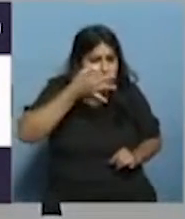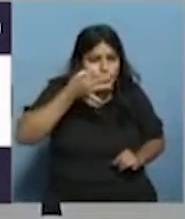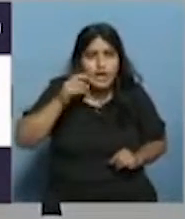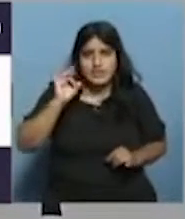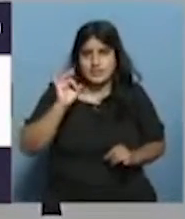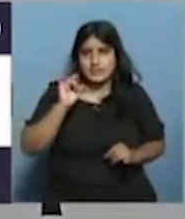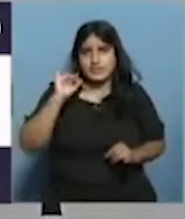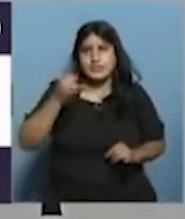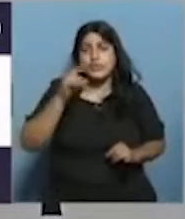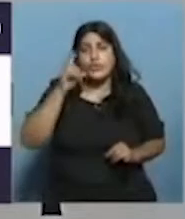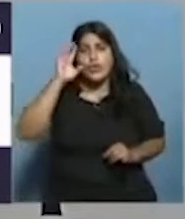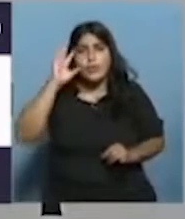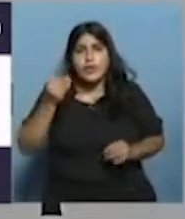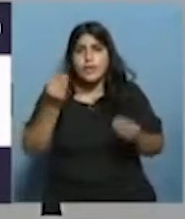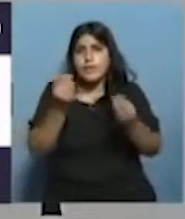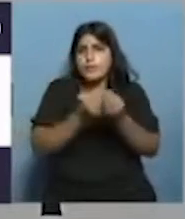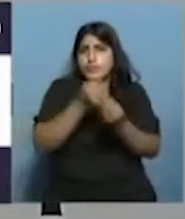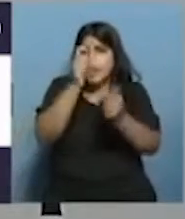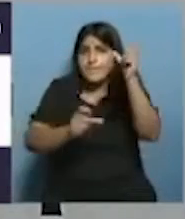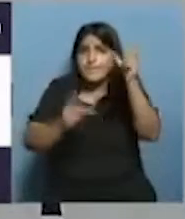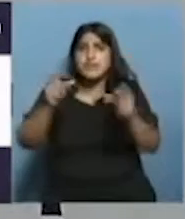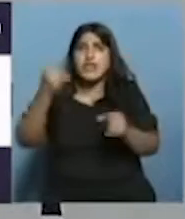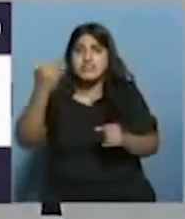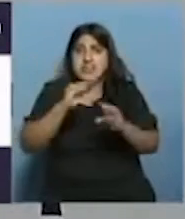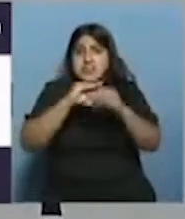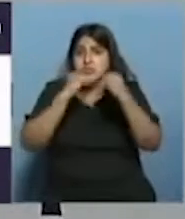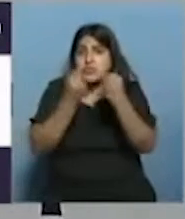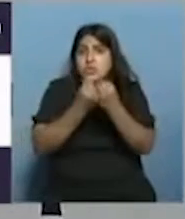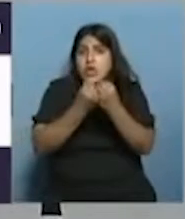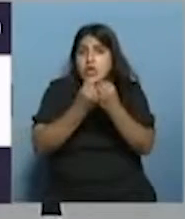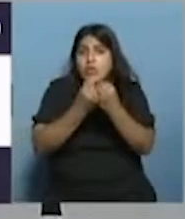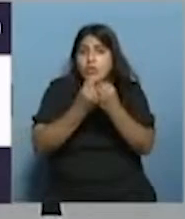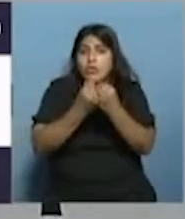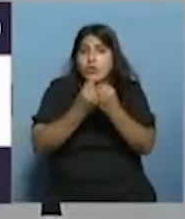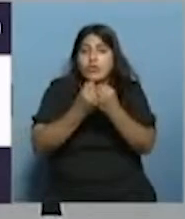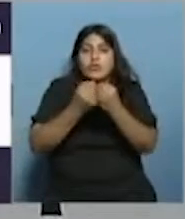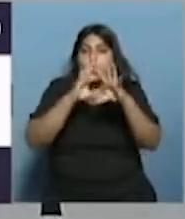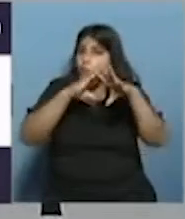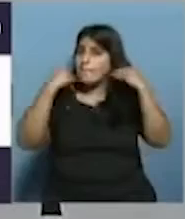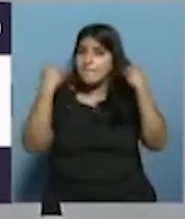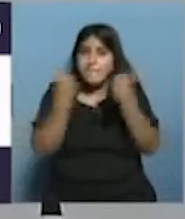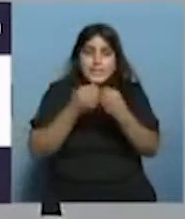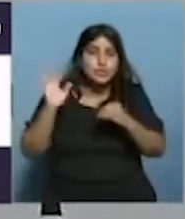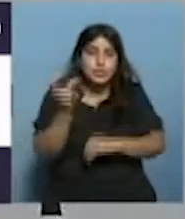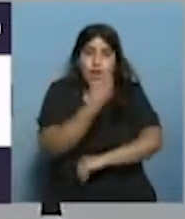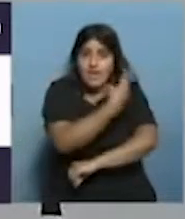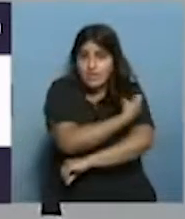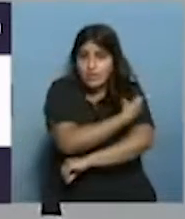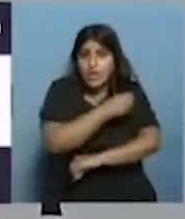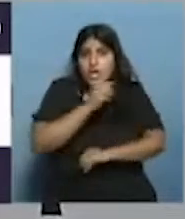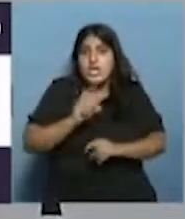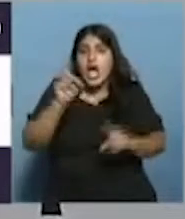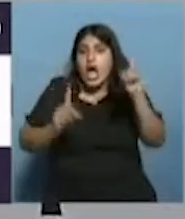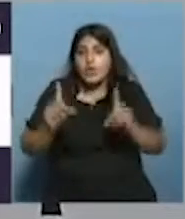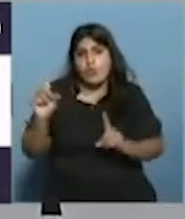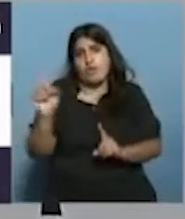que están completamente normal con el esquema y yo, por una negligencia o por una imprudencia o por un acto